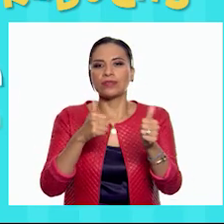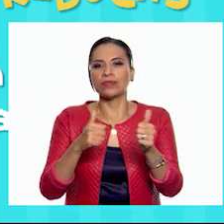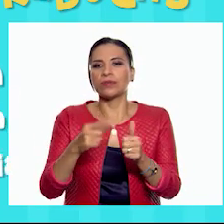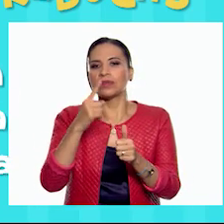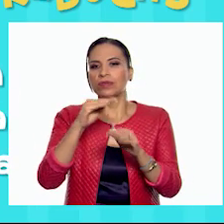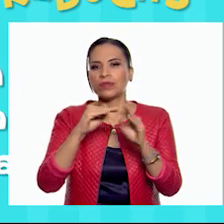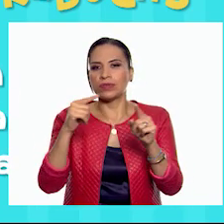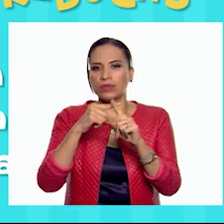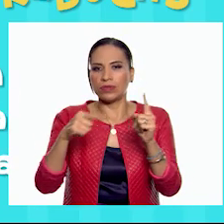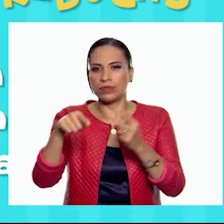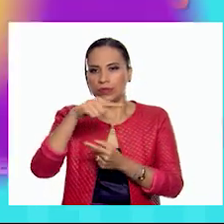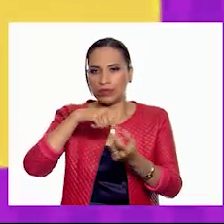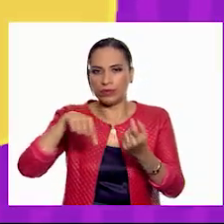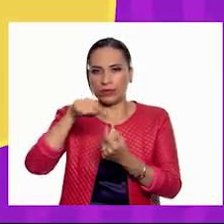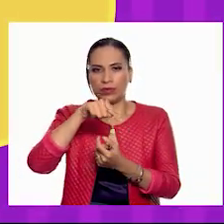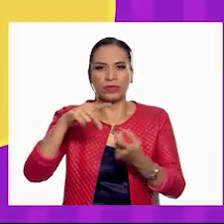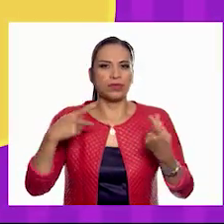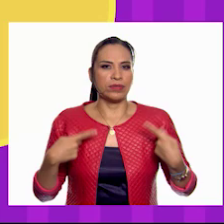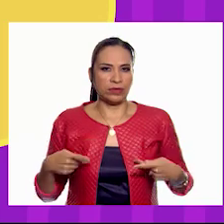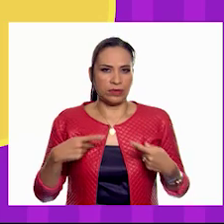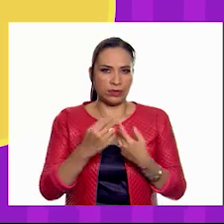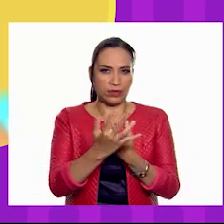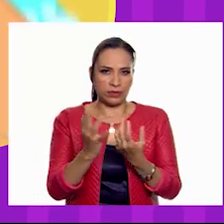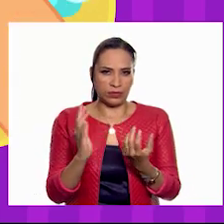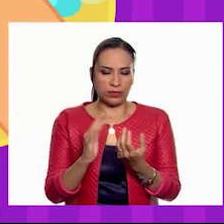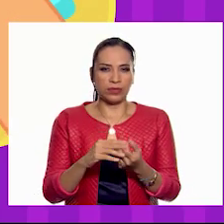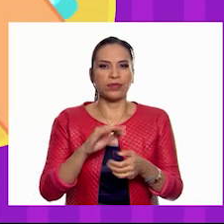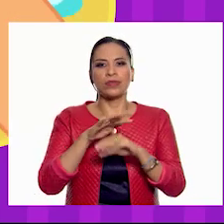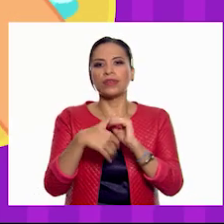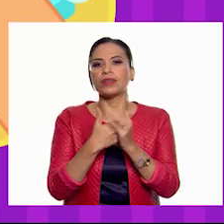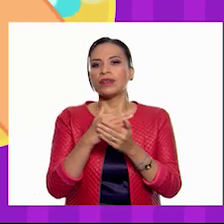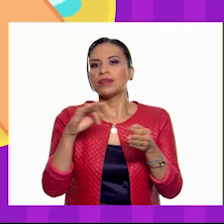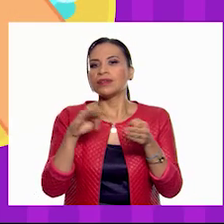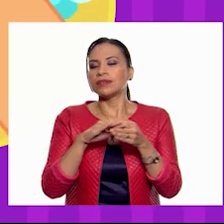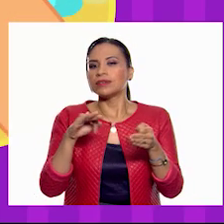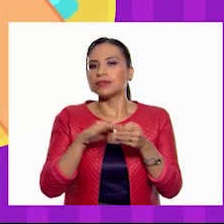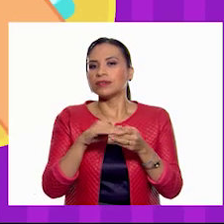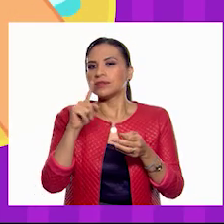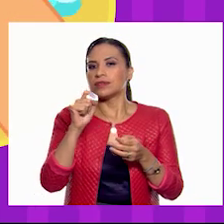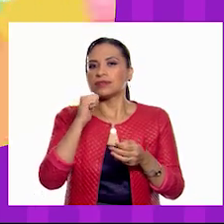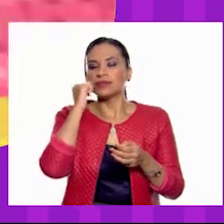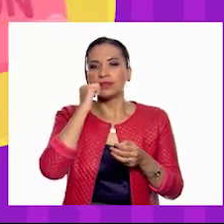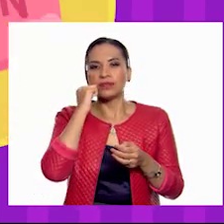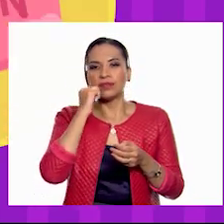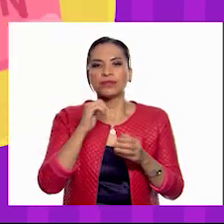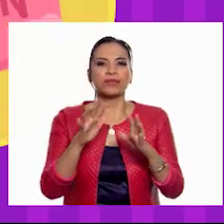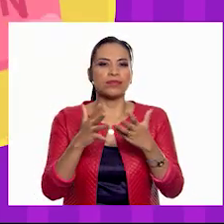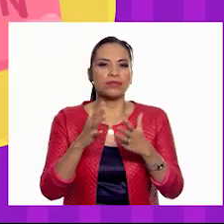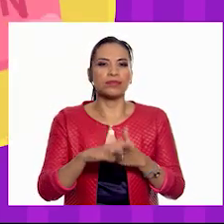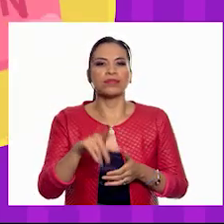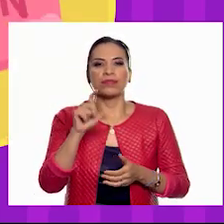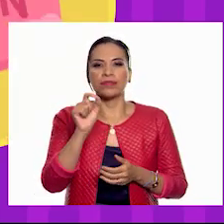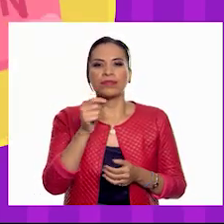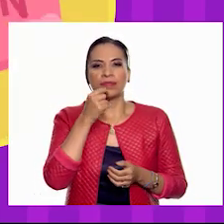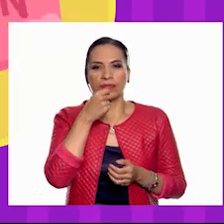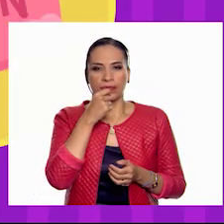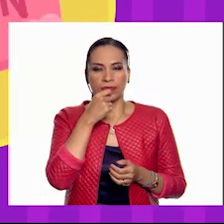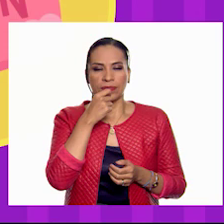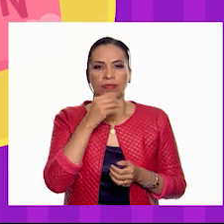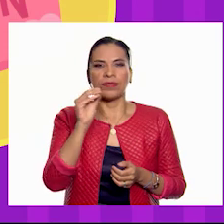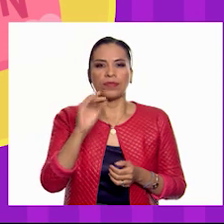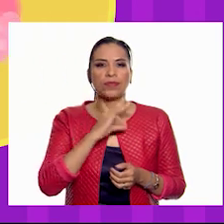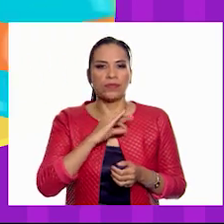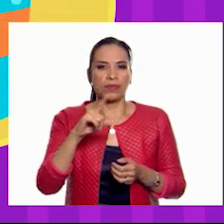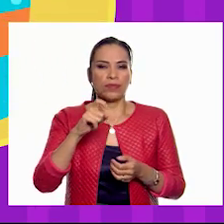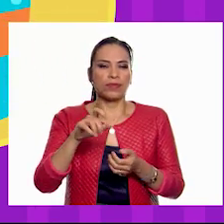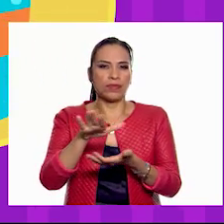de 1.5 metros entre tú y los demás. Lávate las manos muy seguido con agua y jabón por lo menos durante 20 segundos